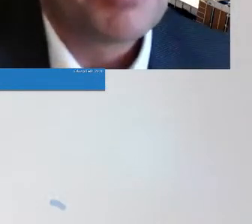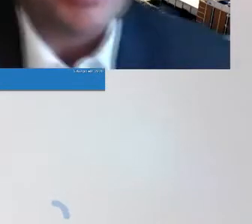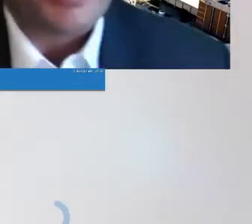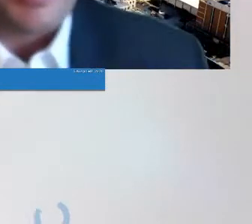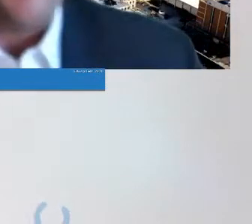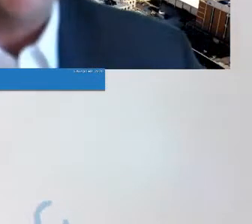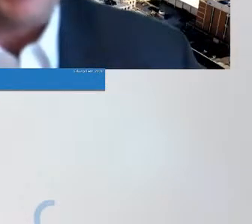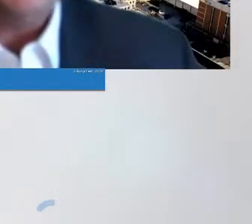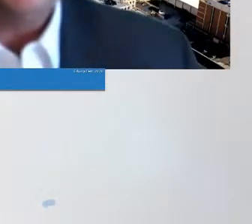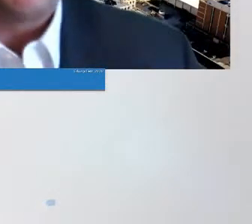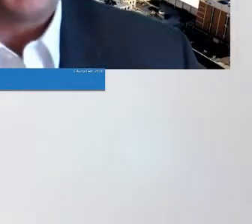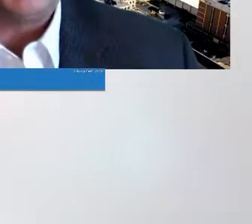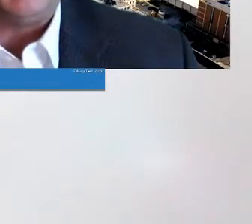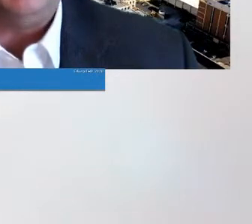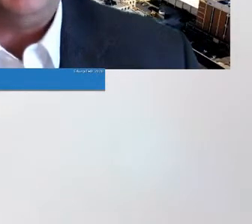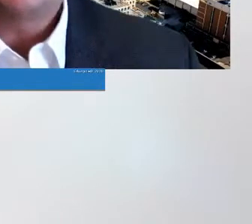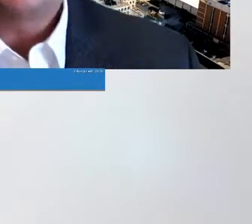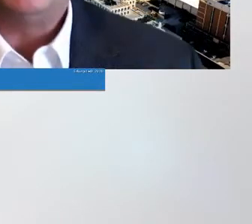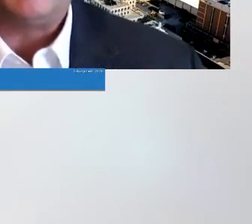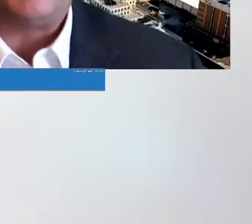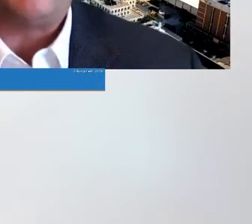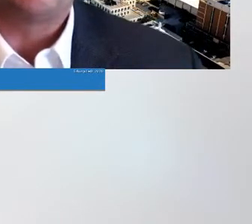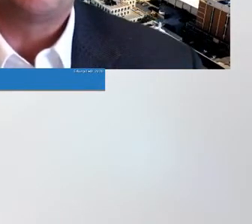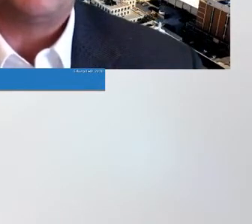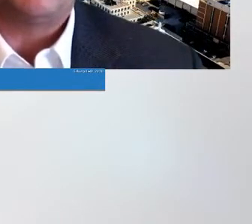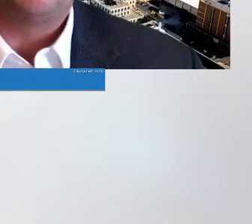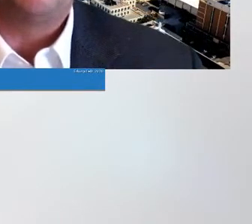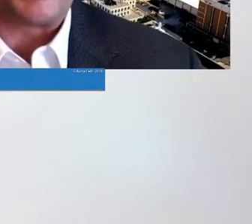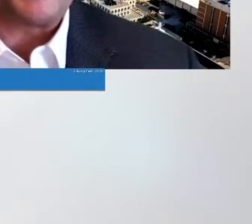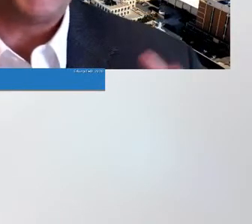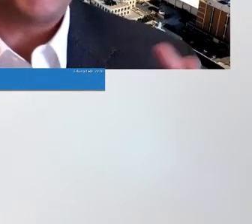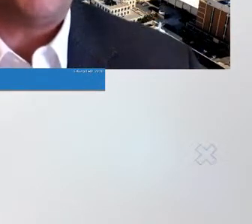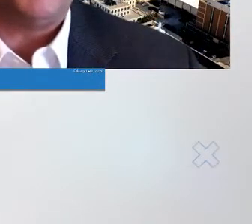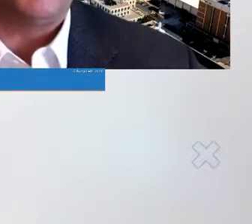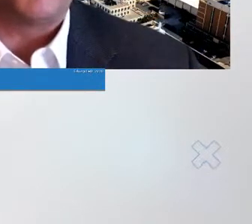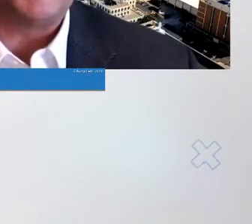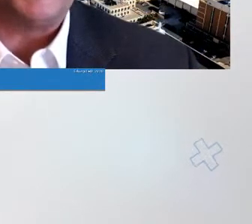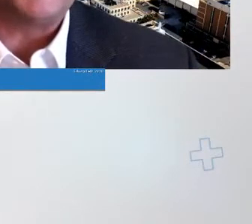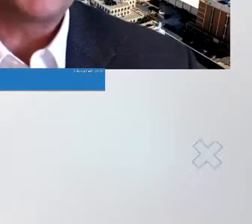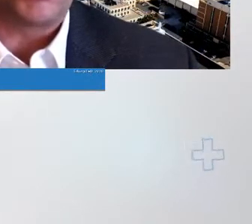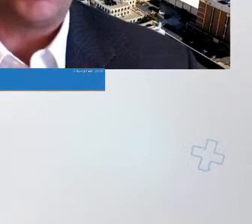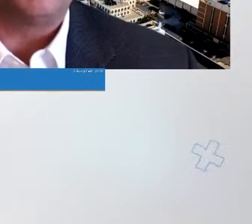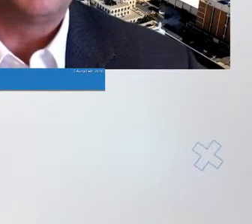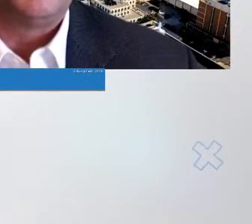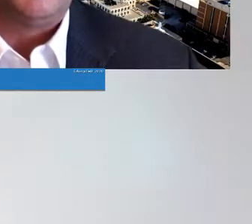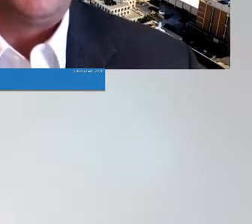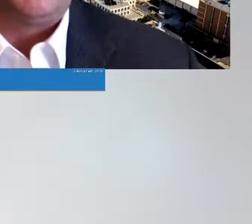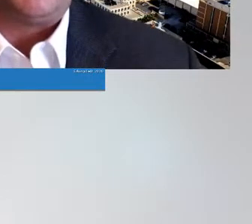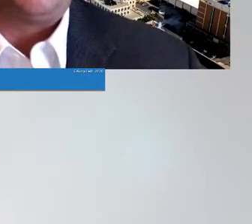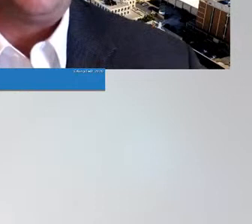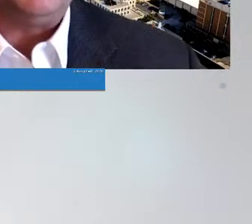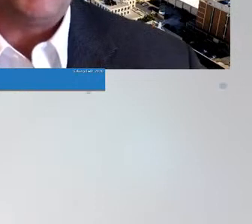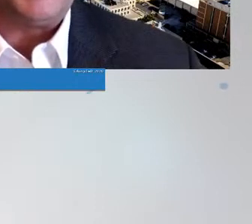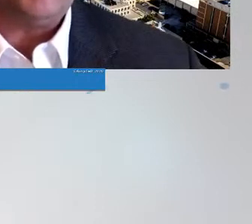un ejemplo más sobre esto. En mi universidad, nosotros tenemos